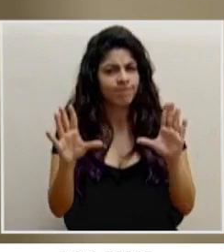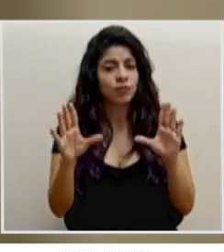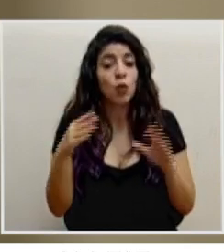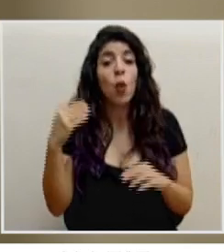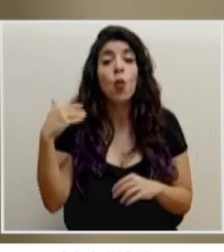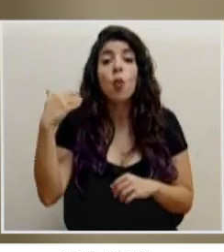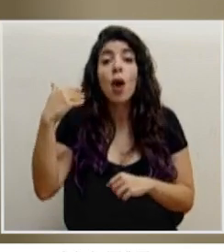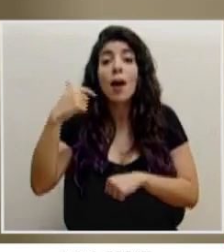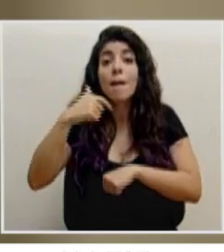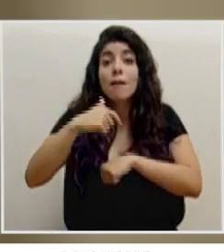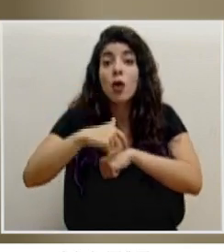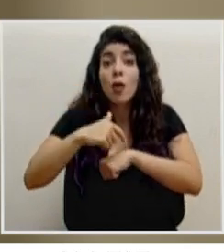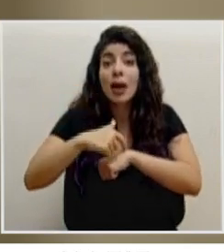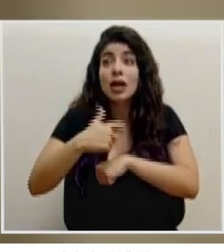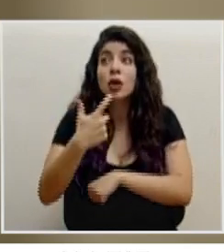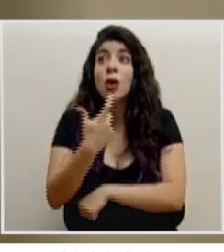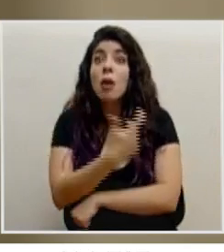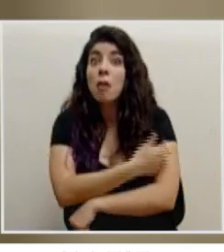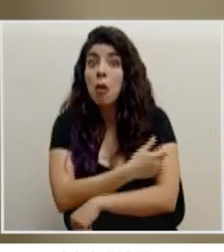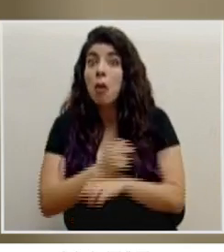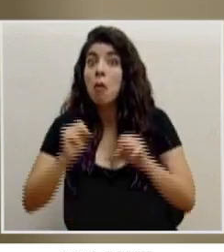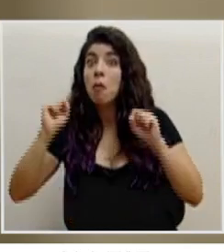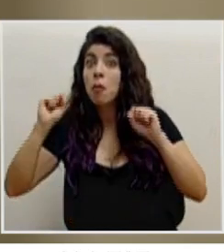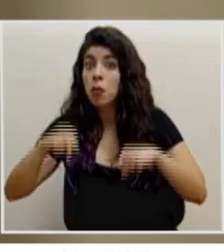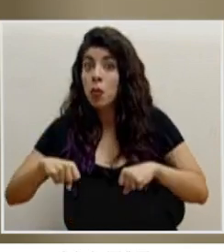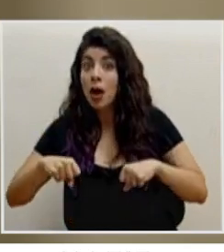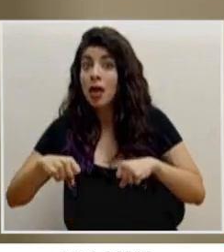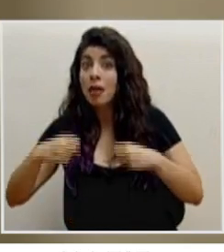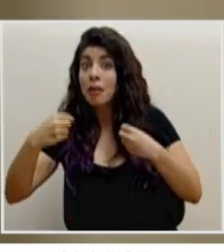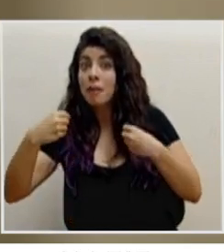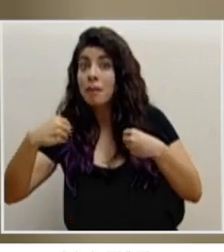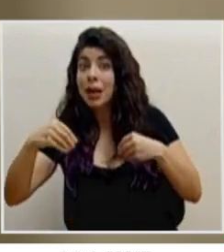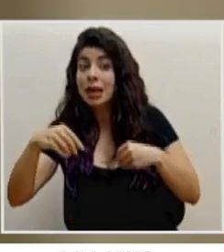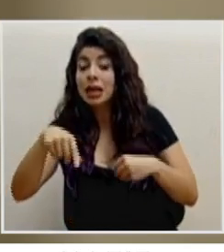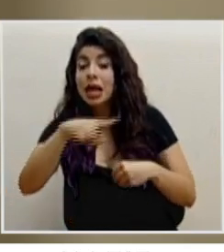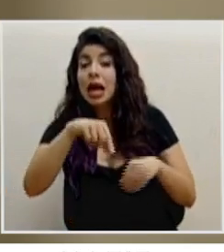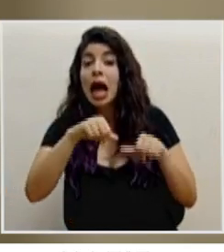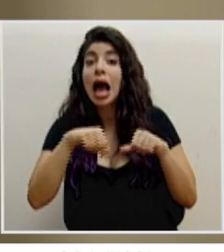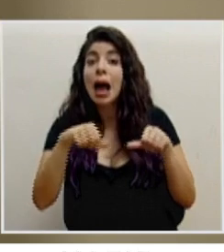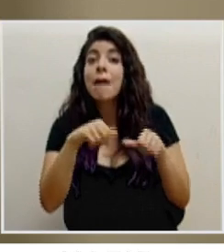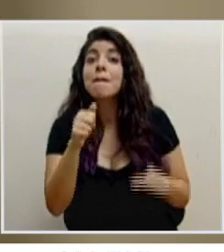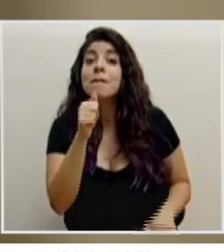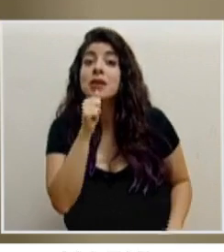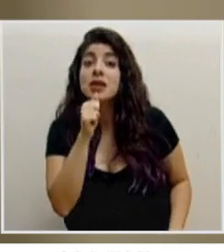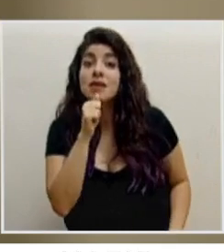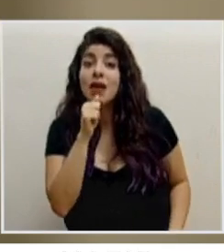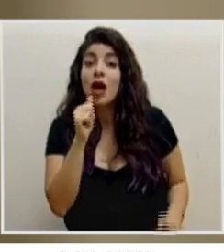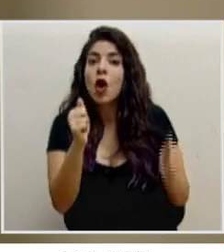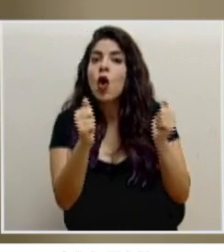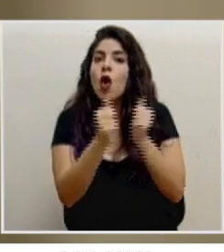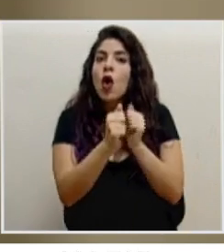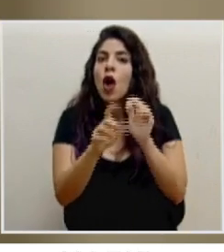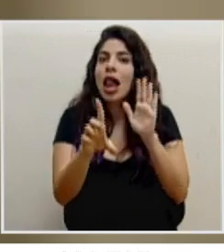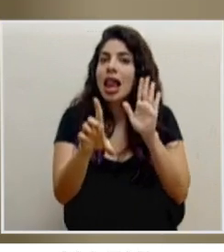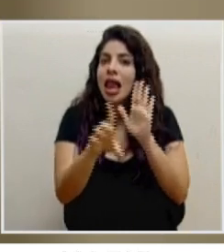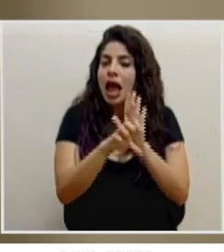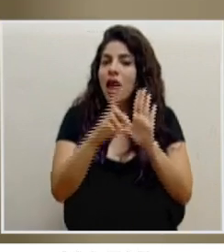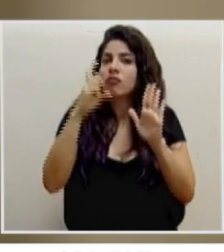el momento en que la vacuna esté disponible para ser adquirida en el sector privado, con mecanismos legales que